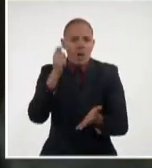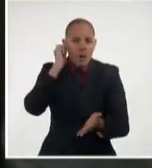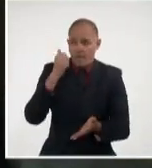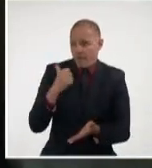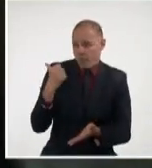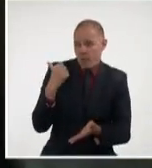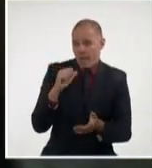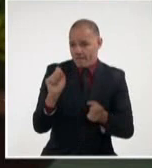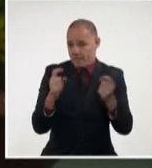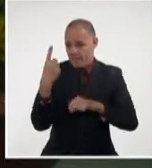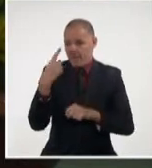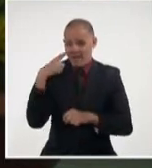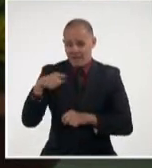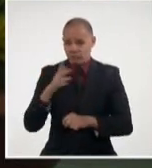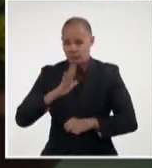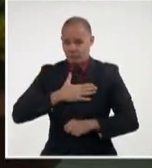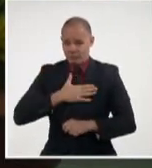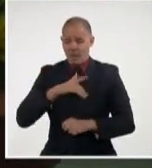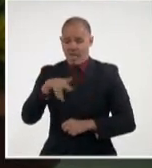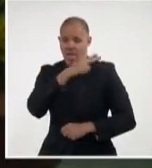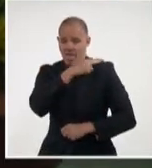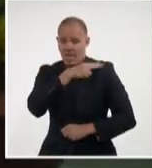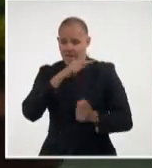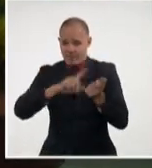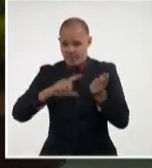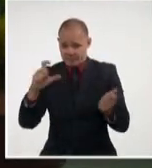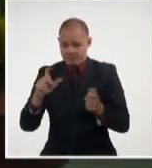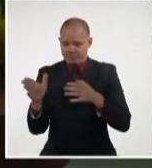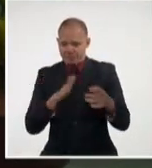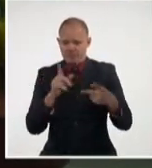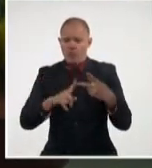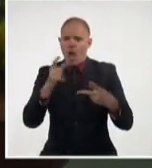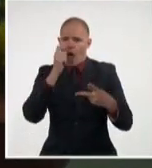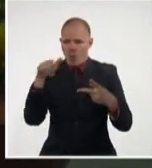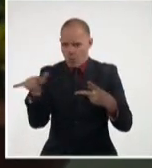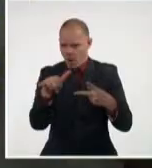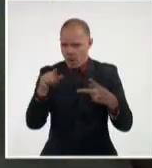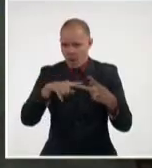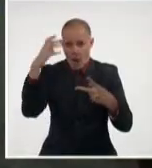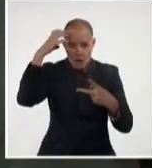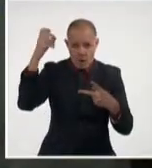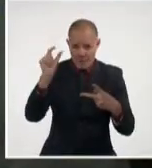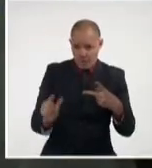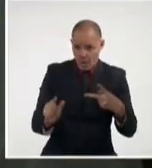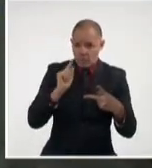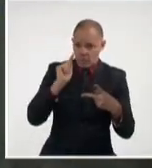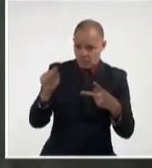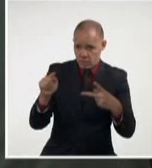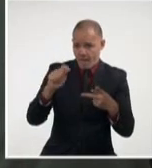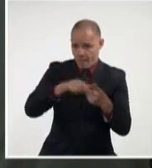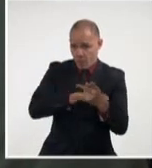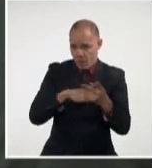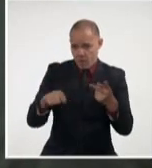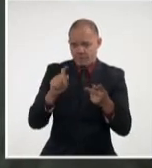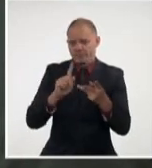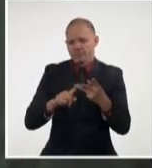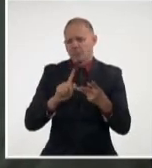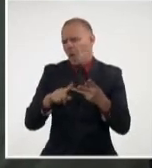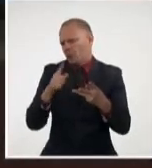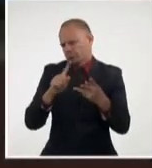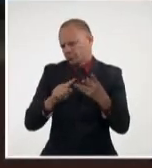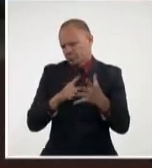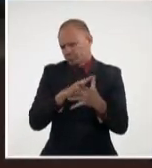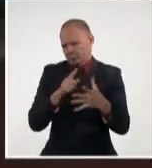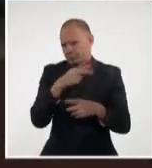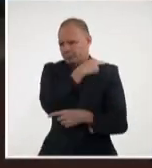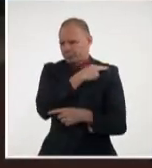primera secretaria de la organización en la provincia, Alexis Lorente Jiménez, gobernador provincial del Poder Popular, y las máximas autoridades